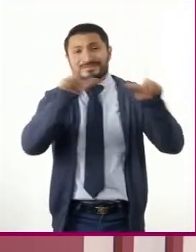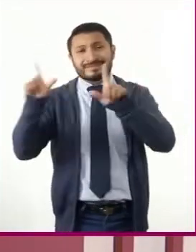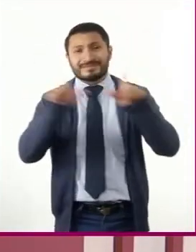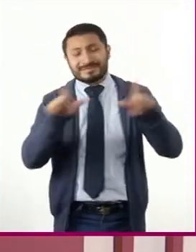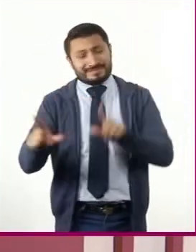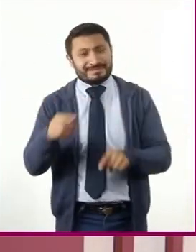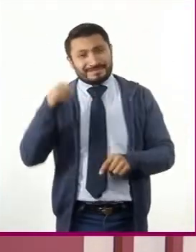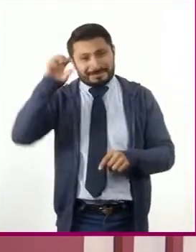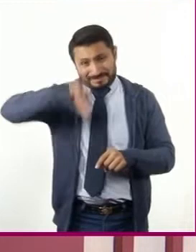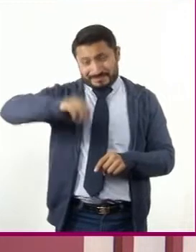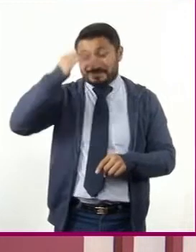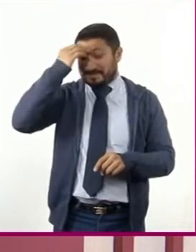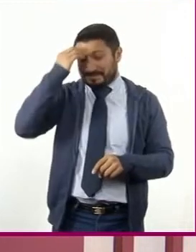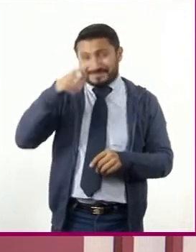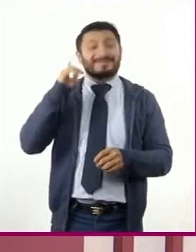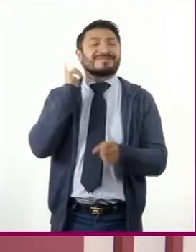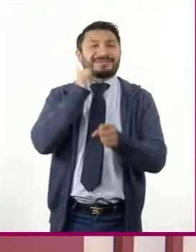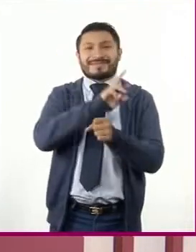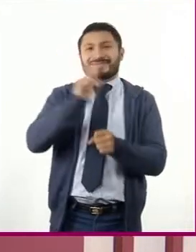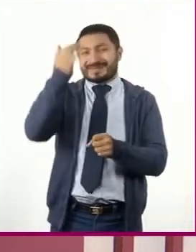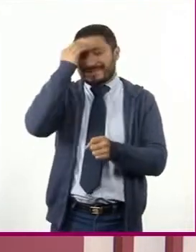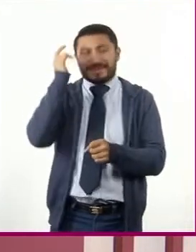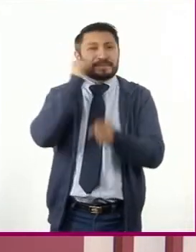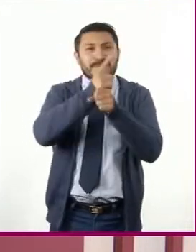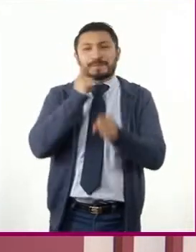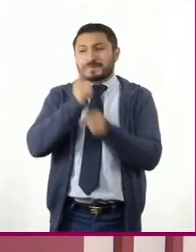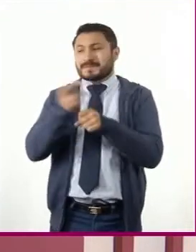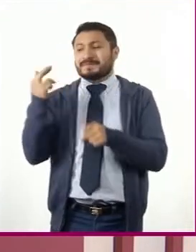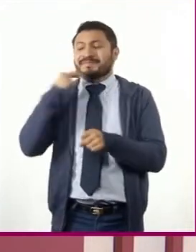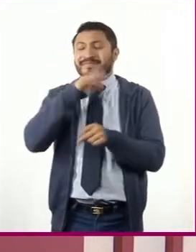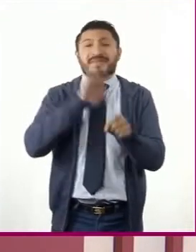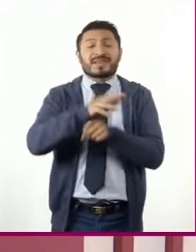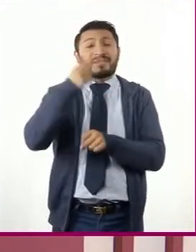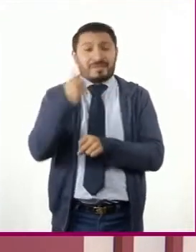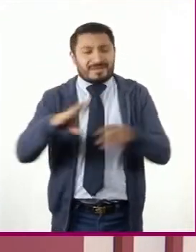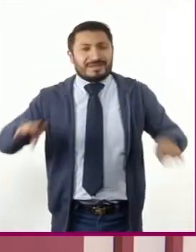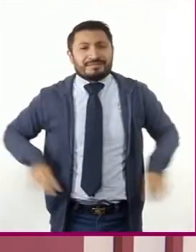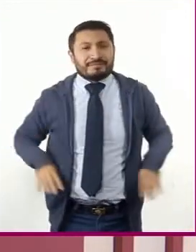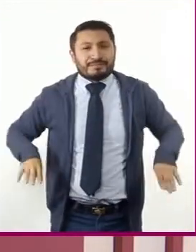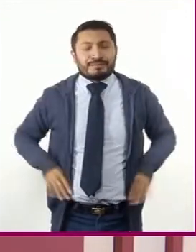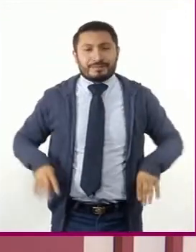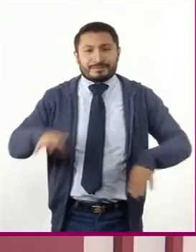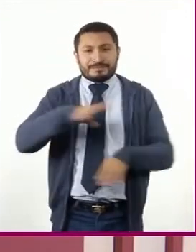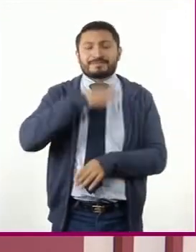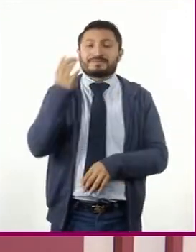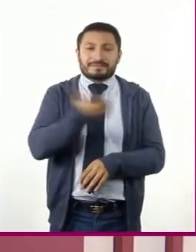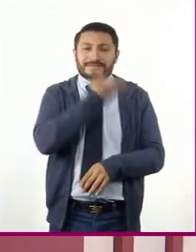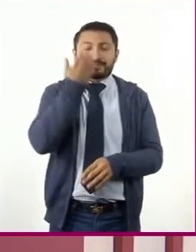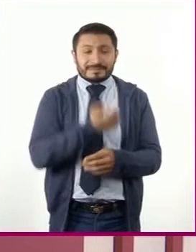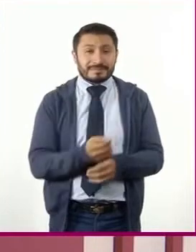de la sesión, permite reconocer a primera vista lo que dos elementos tienen en común